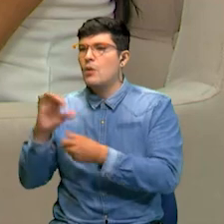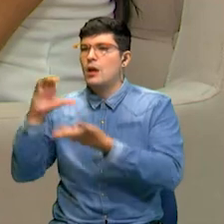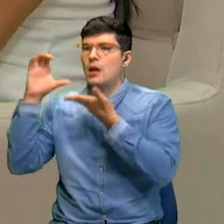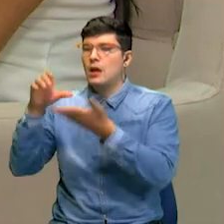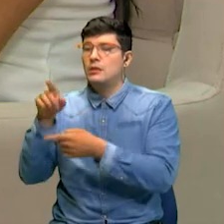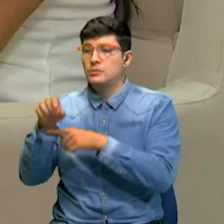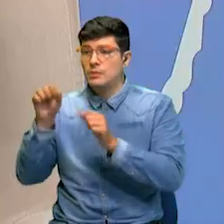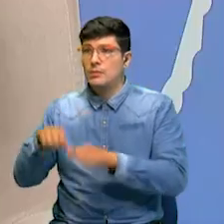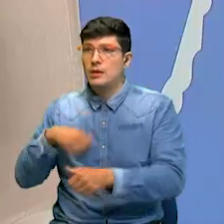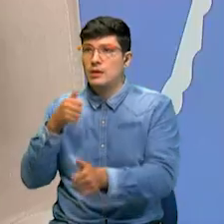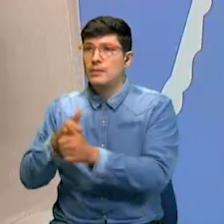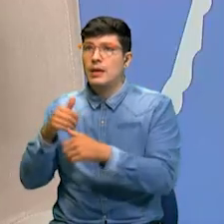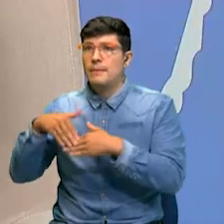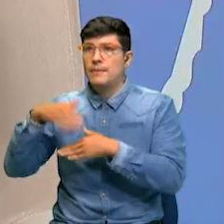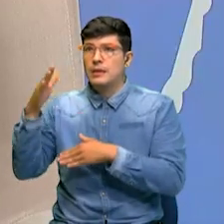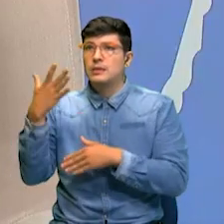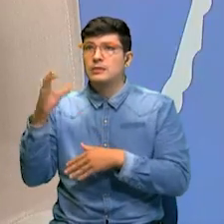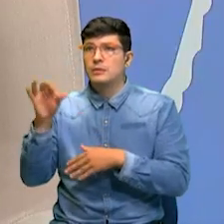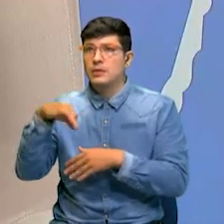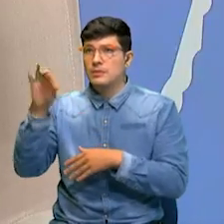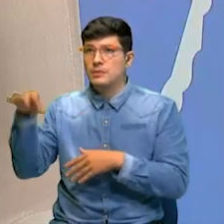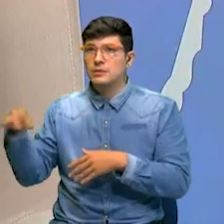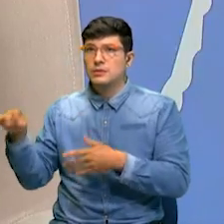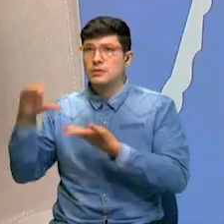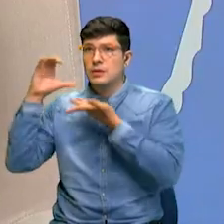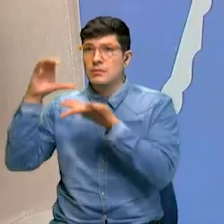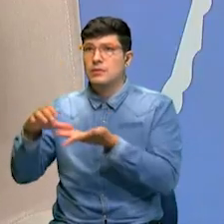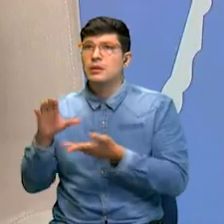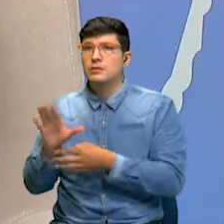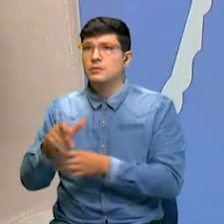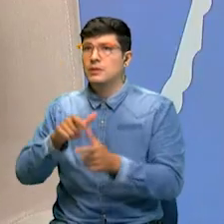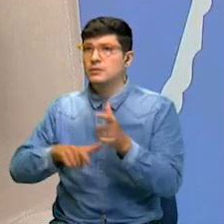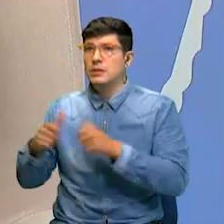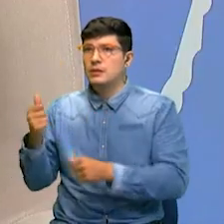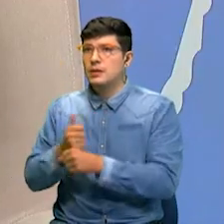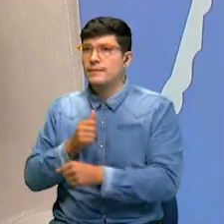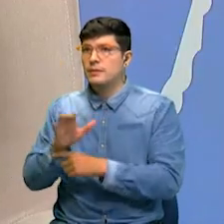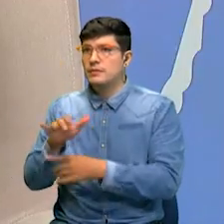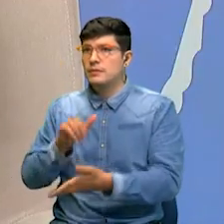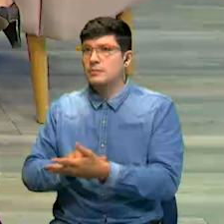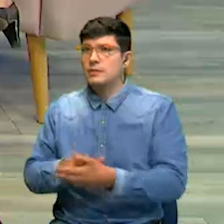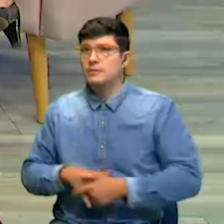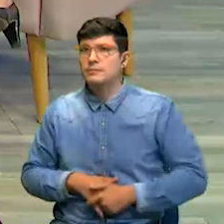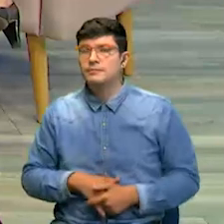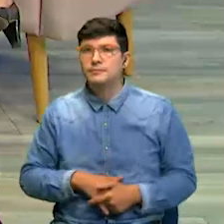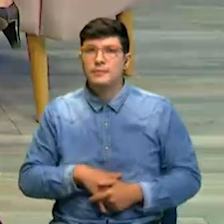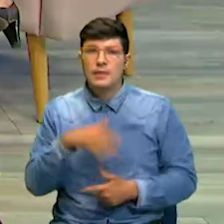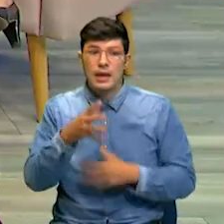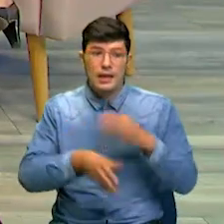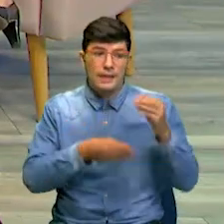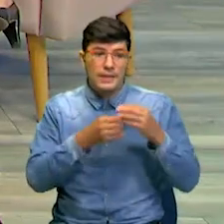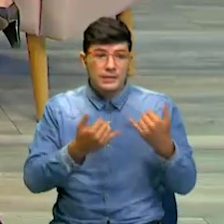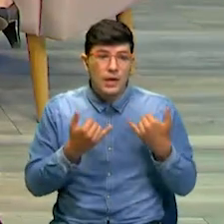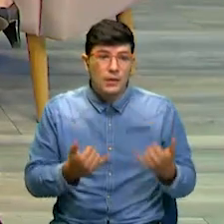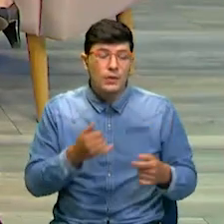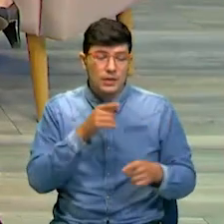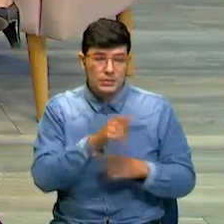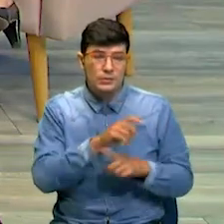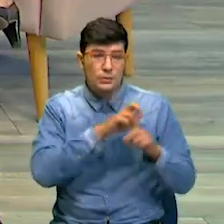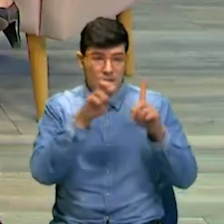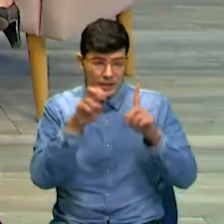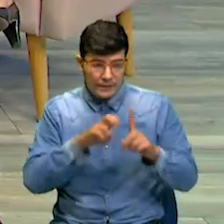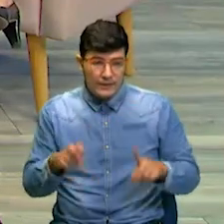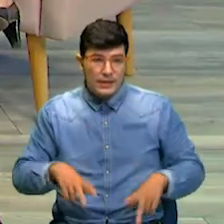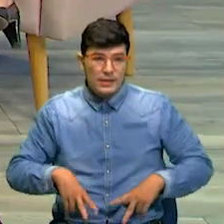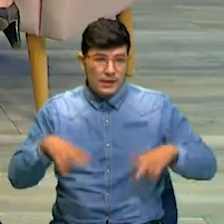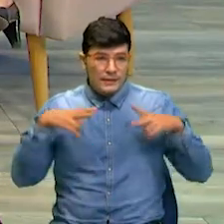se puede embargar hasta un 50% del salario que devenga el cónyuge. Ahora, el nivel de vida de una persona